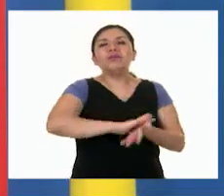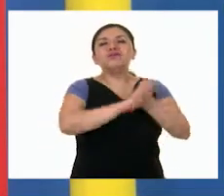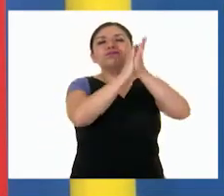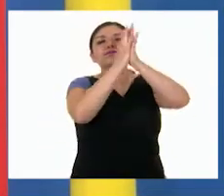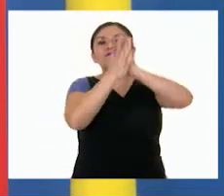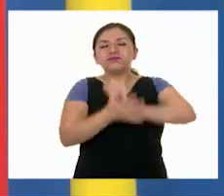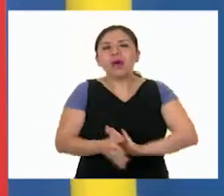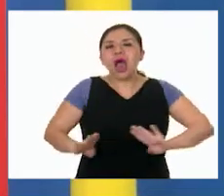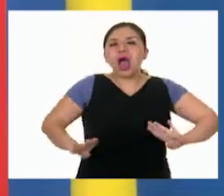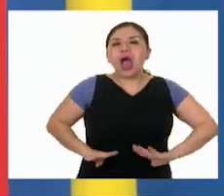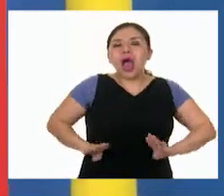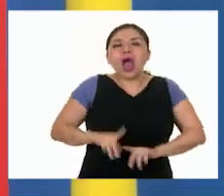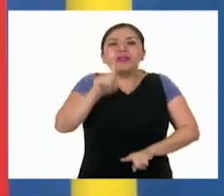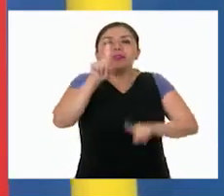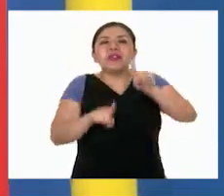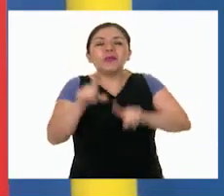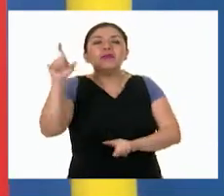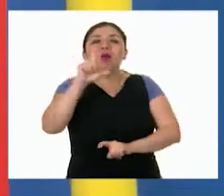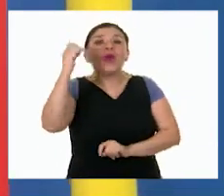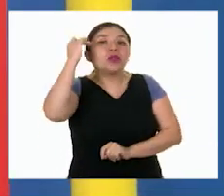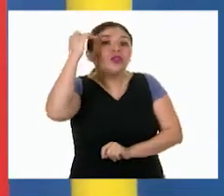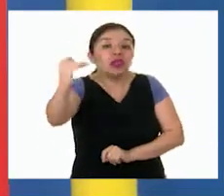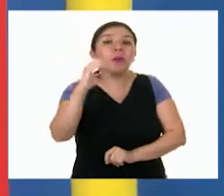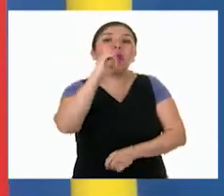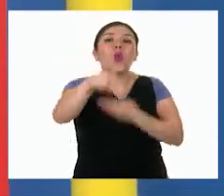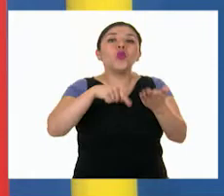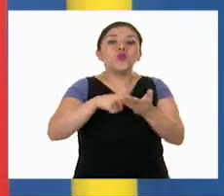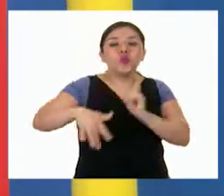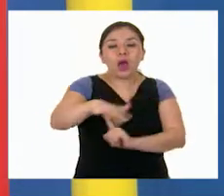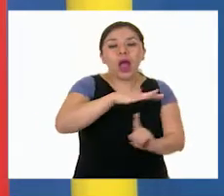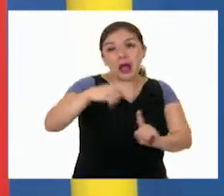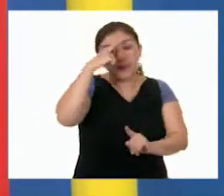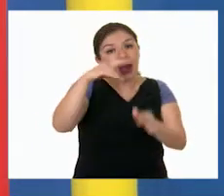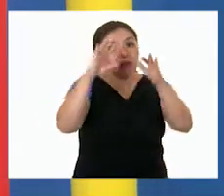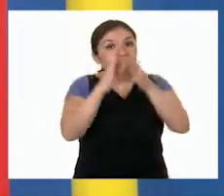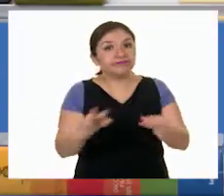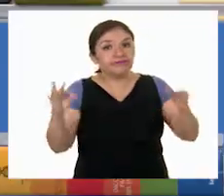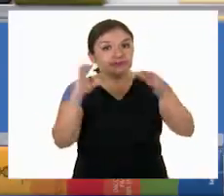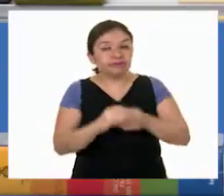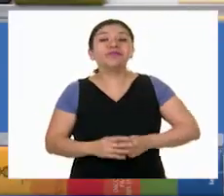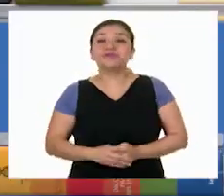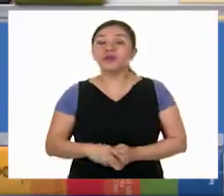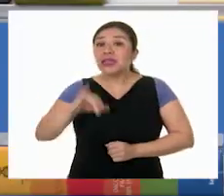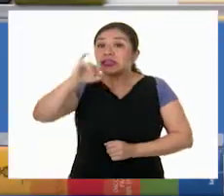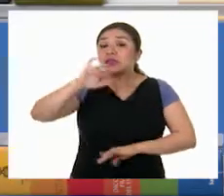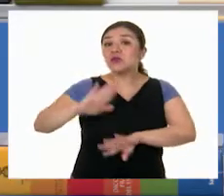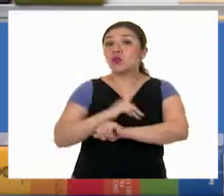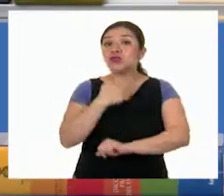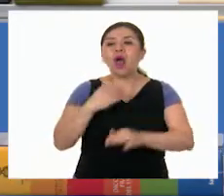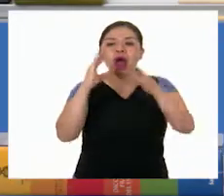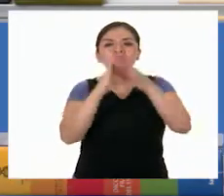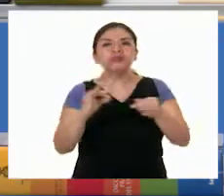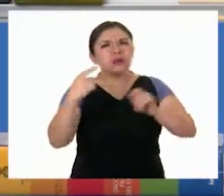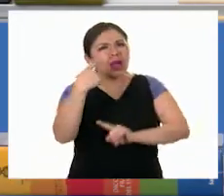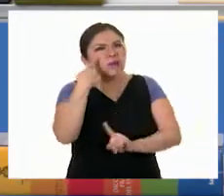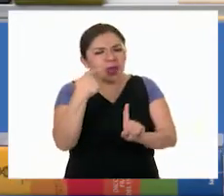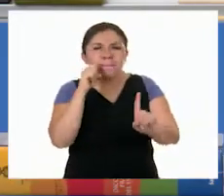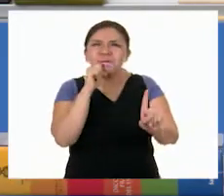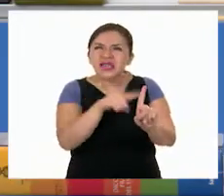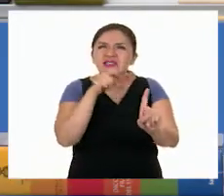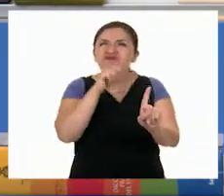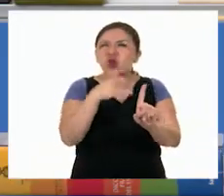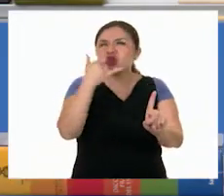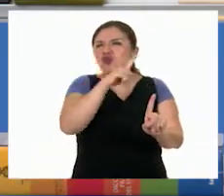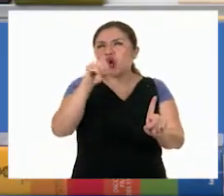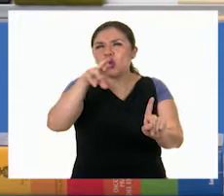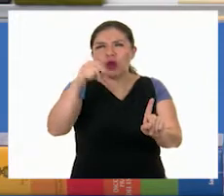o adaptando según la época o la región donde se están contando. Sí, porque contamos muchas versiones de La Llorona